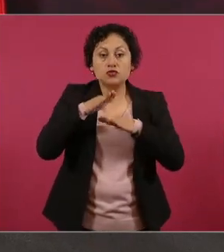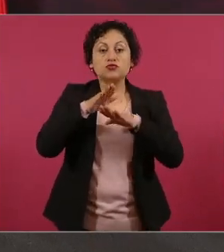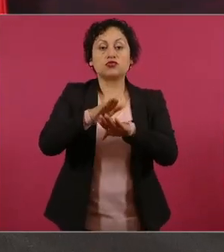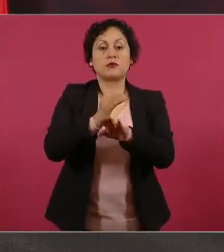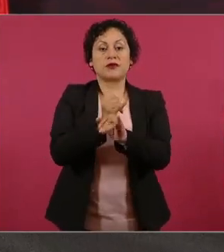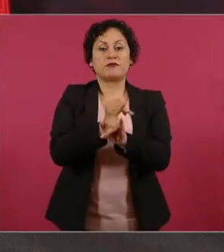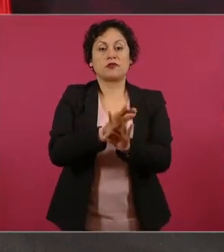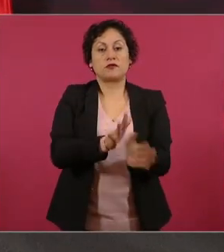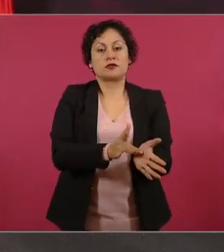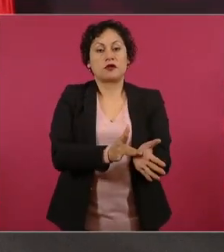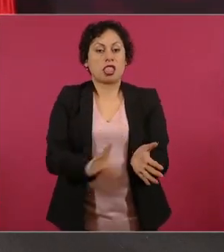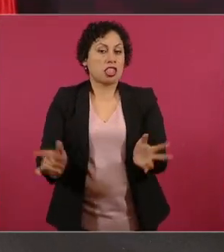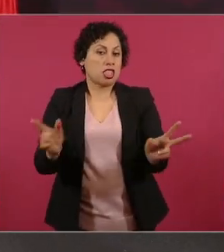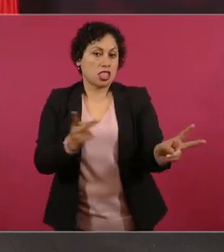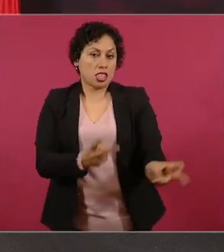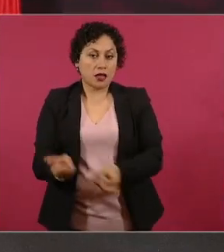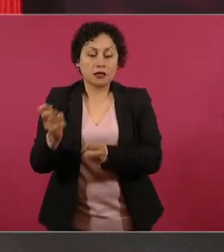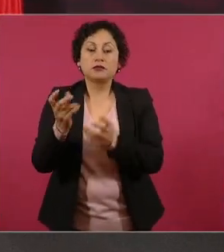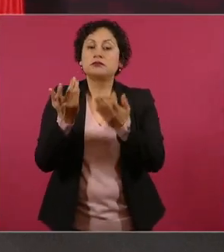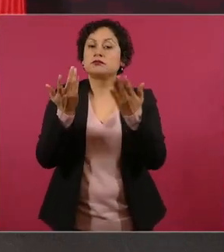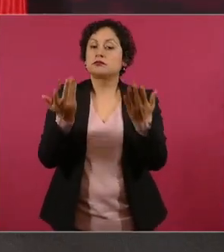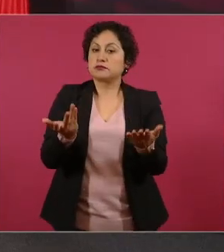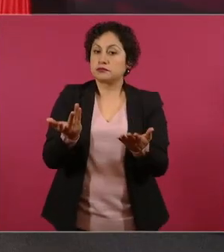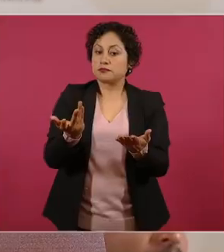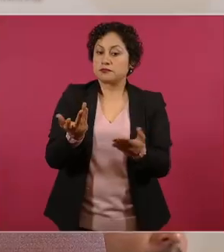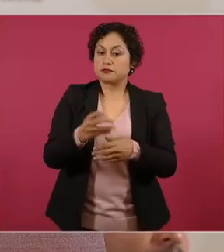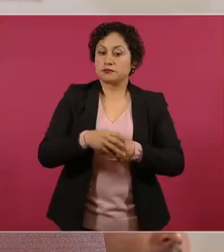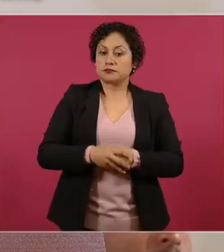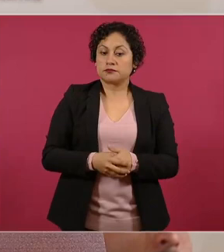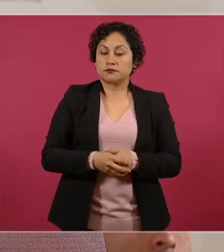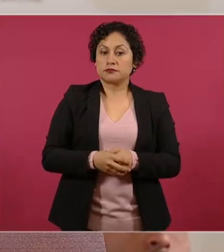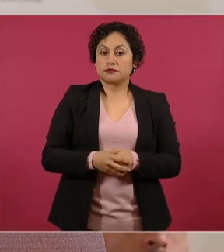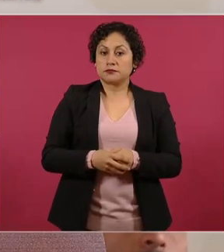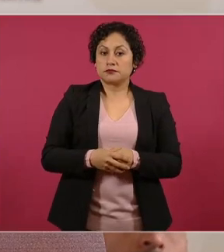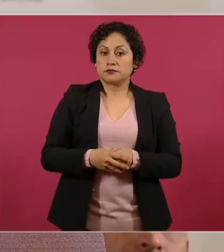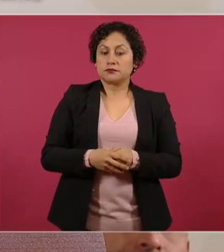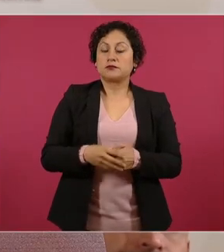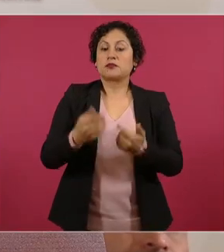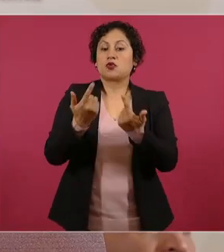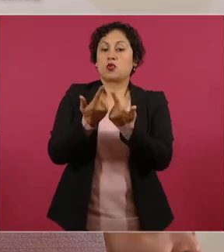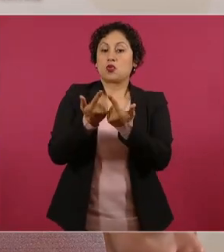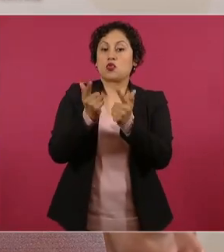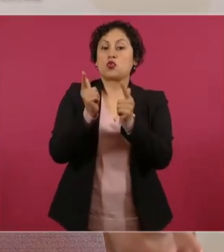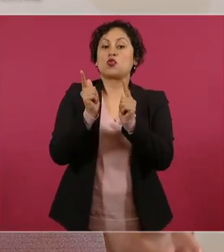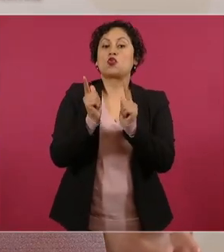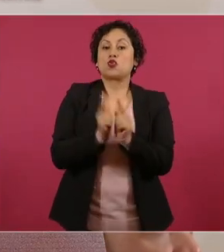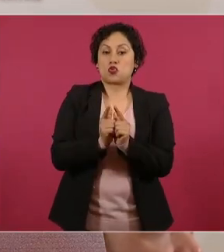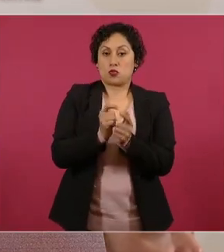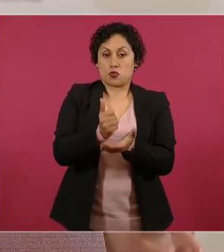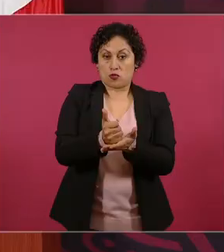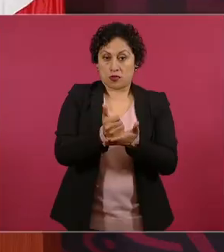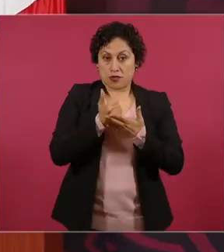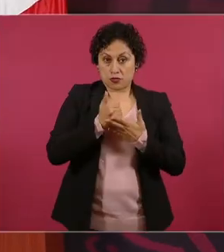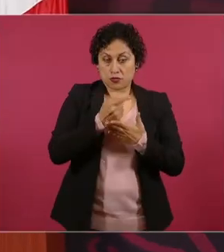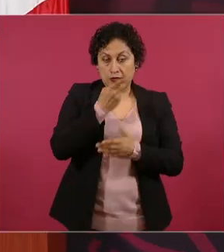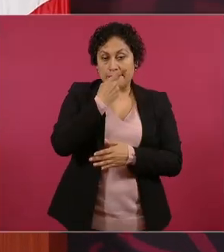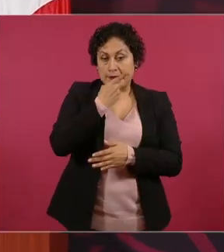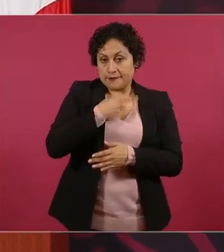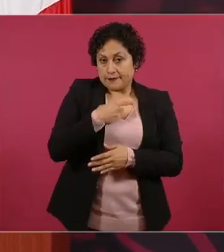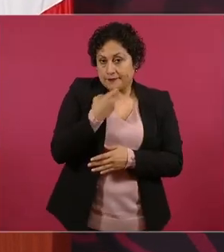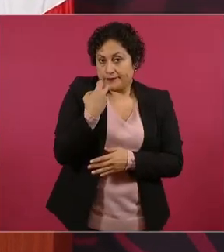Esto fue lo que nos notificó el grupo que nos ayuda en el